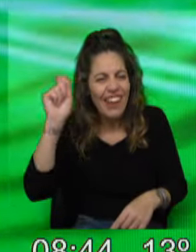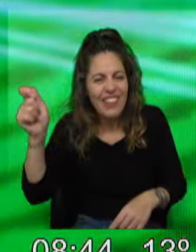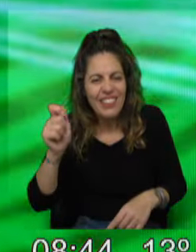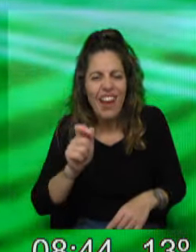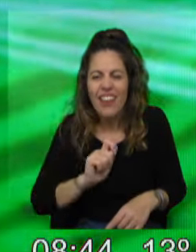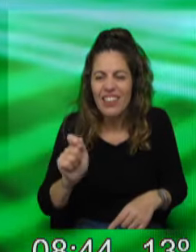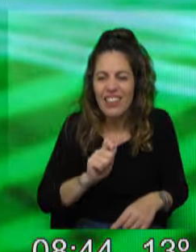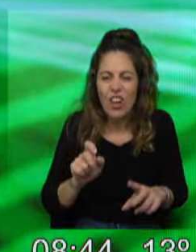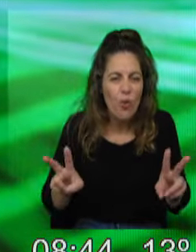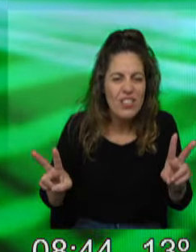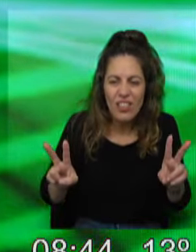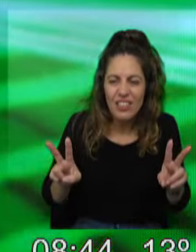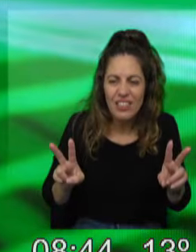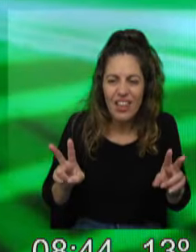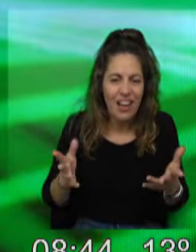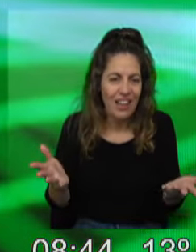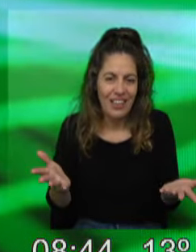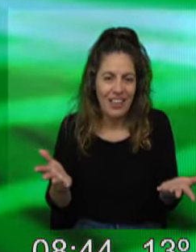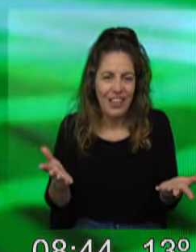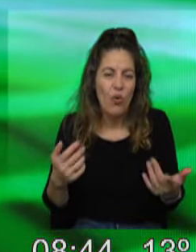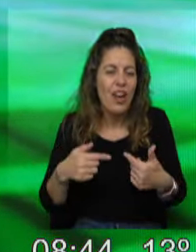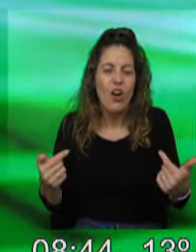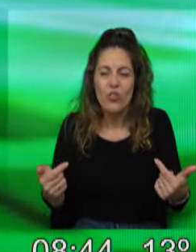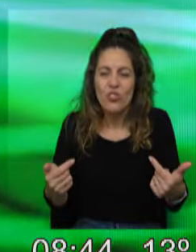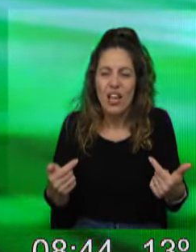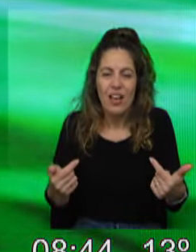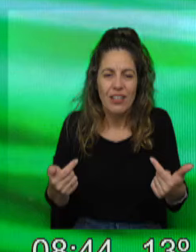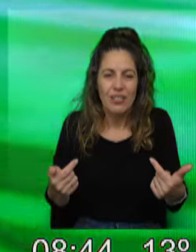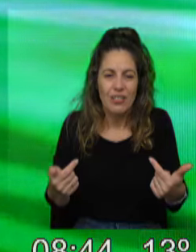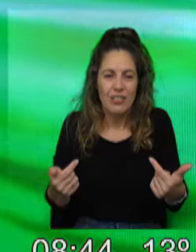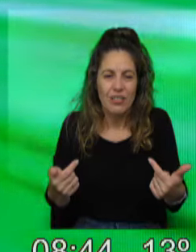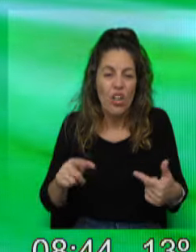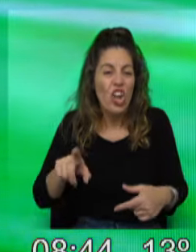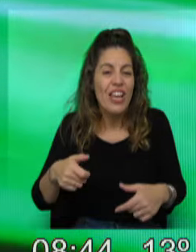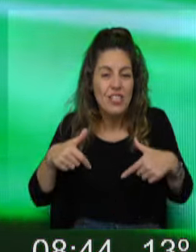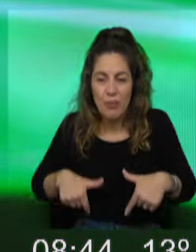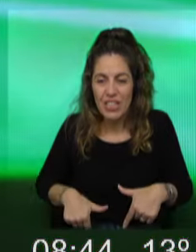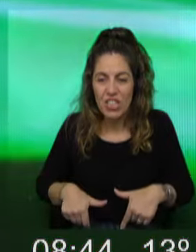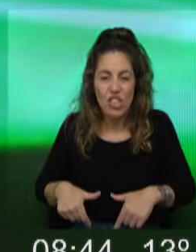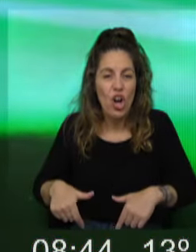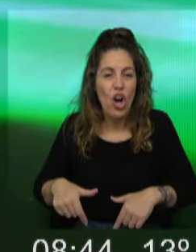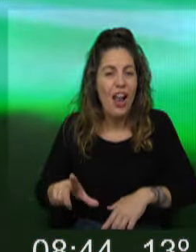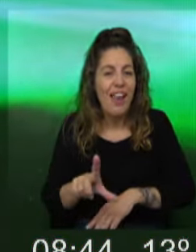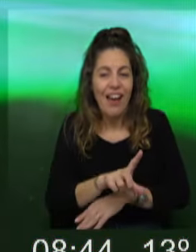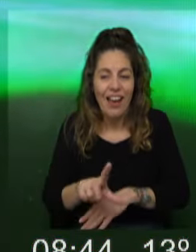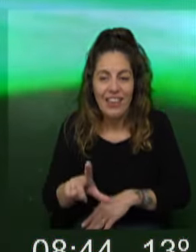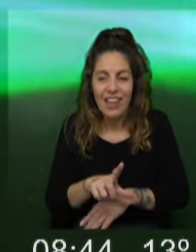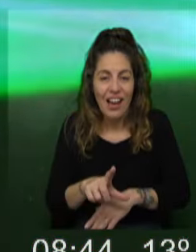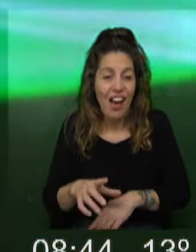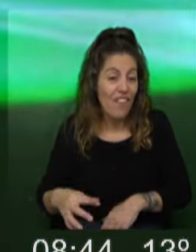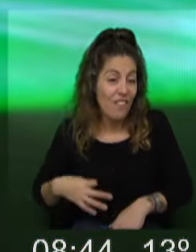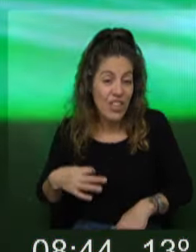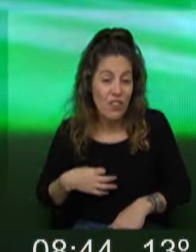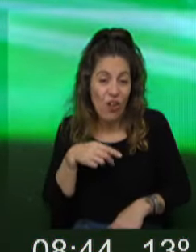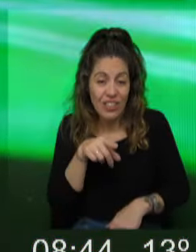son Wilson istas el que una cosa cuando el ex ministro de la rañaga estaba estaba vivo y él